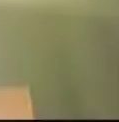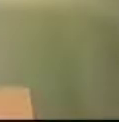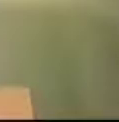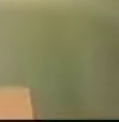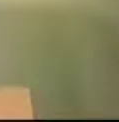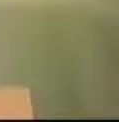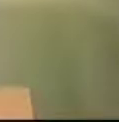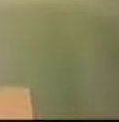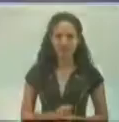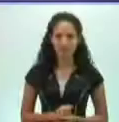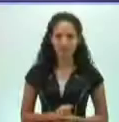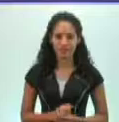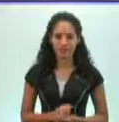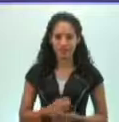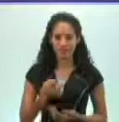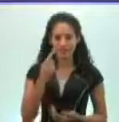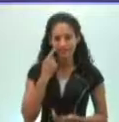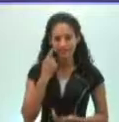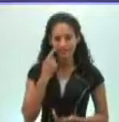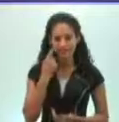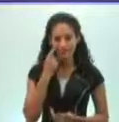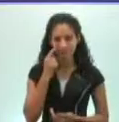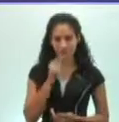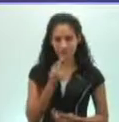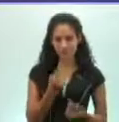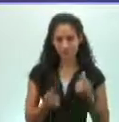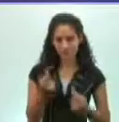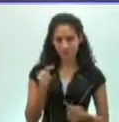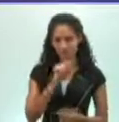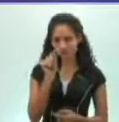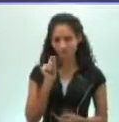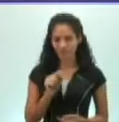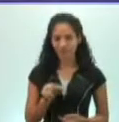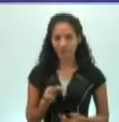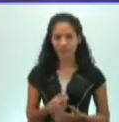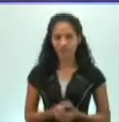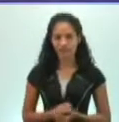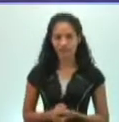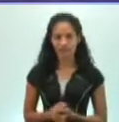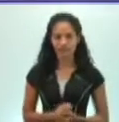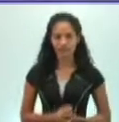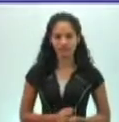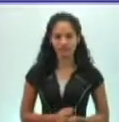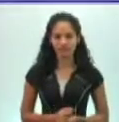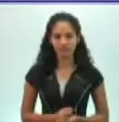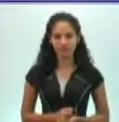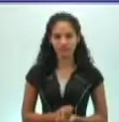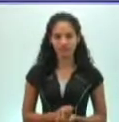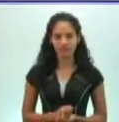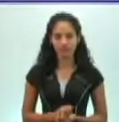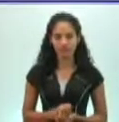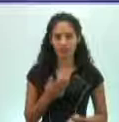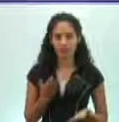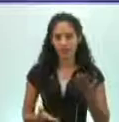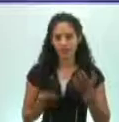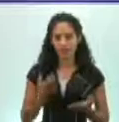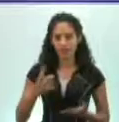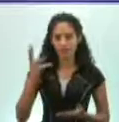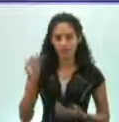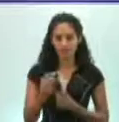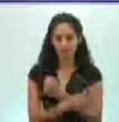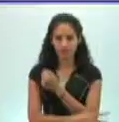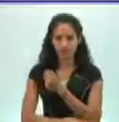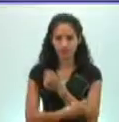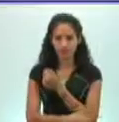¿Estás listo? Vamos entonces a revisar estas actividades. Compara la cantidad de países